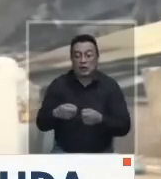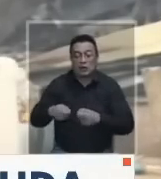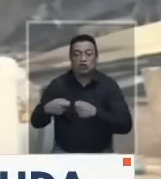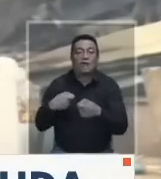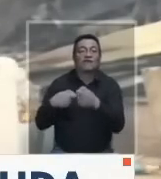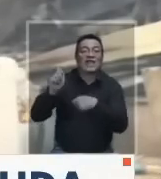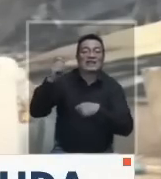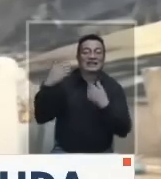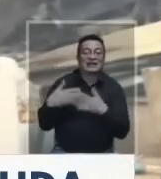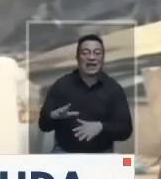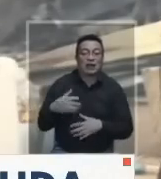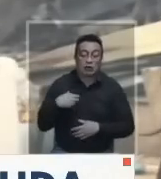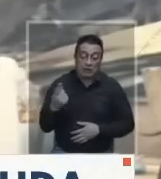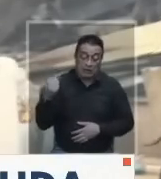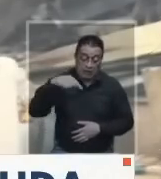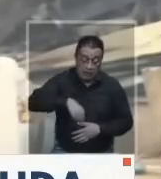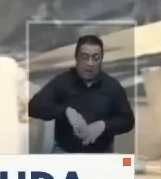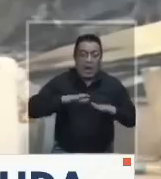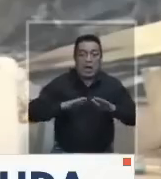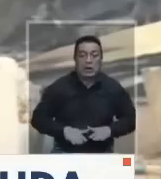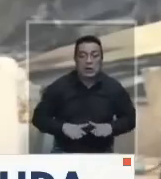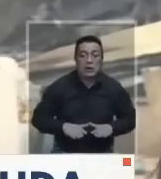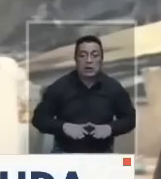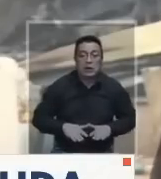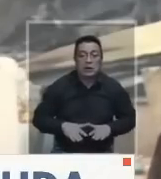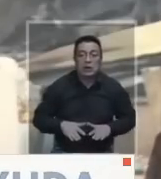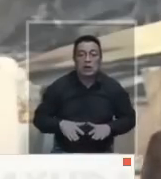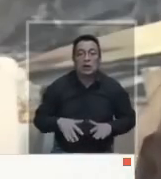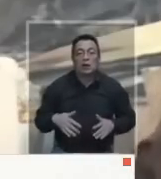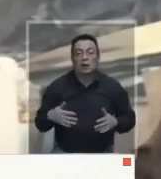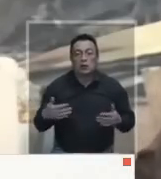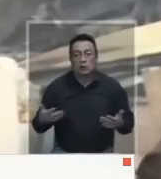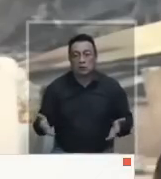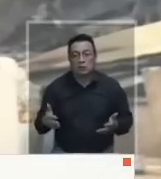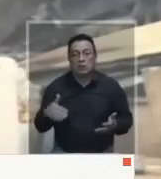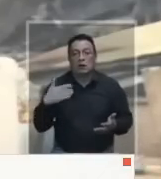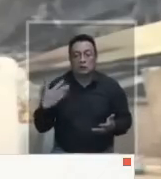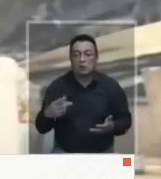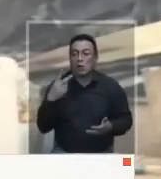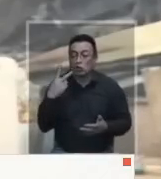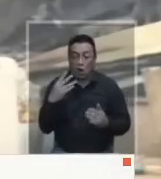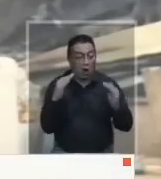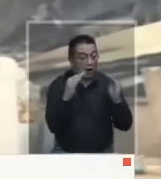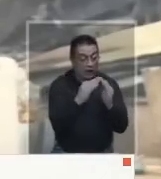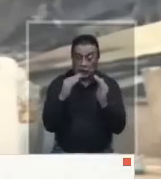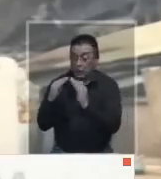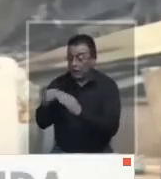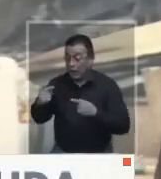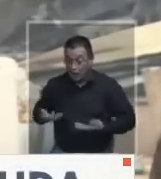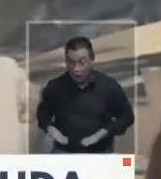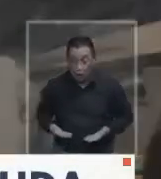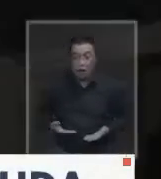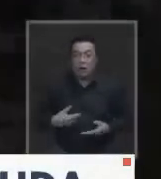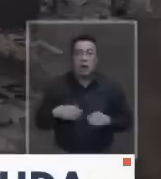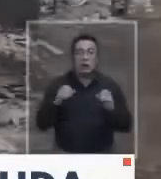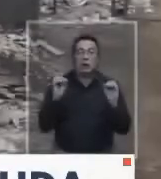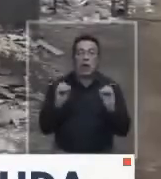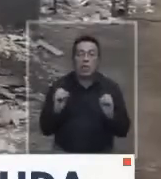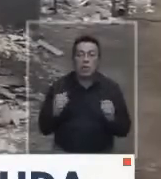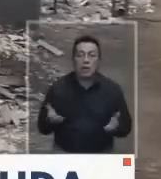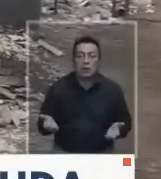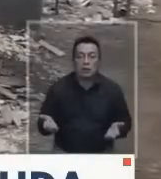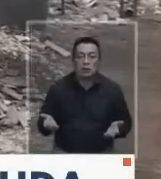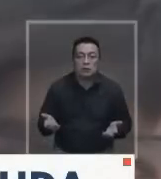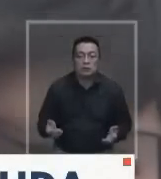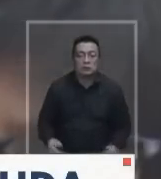para quedarme acá Así que después de tener dos casas ahora no tengo nada